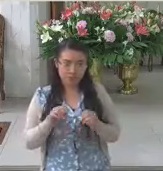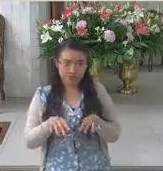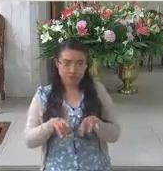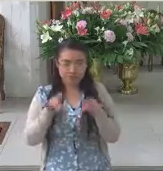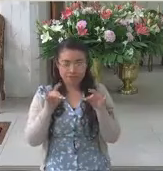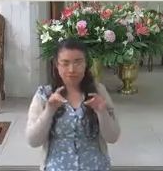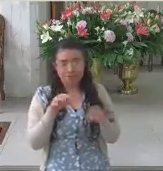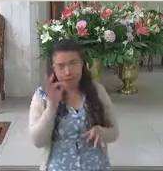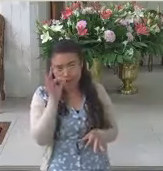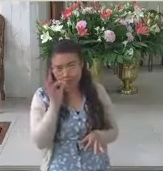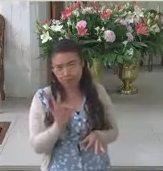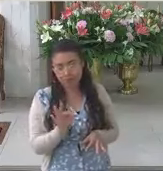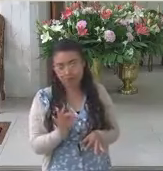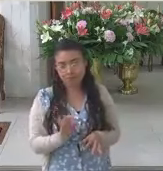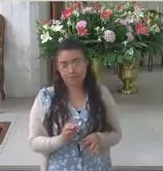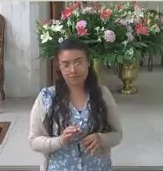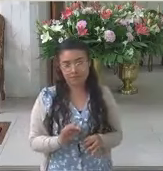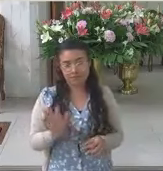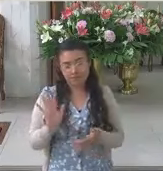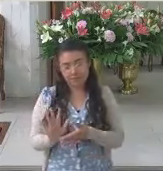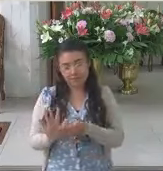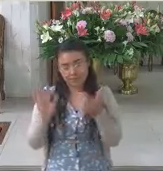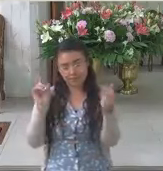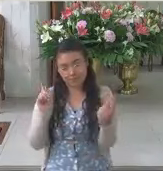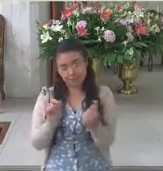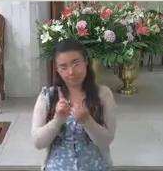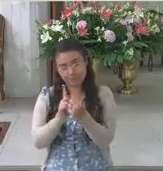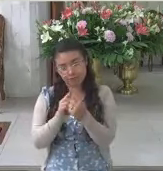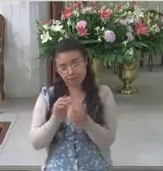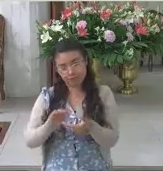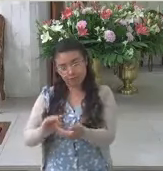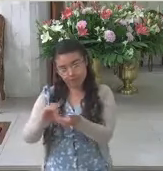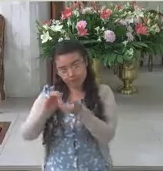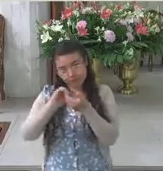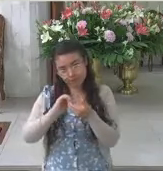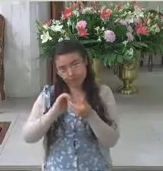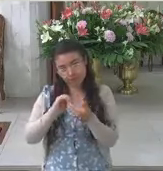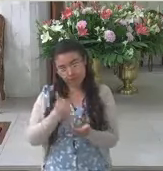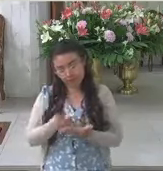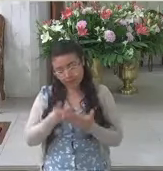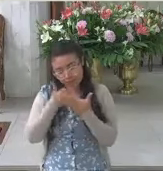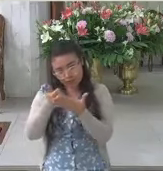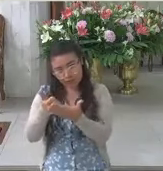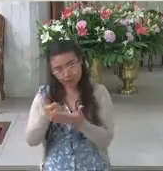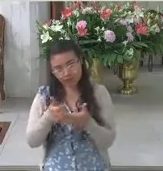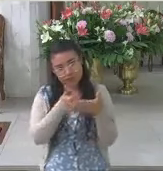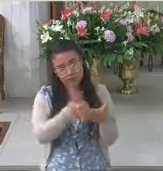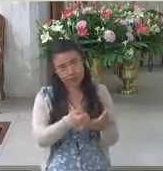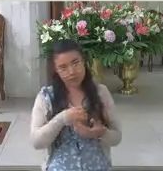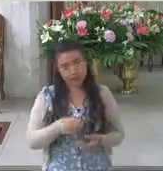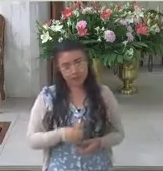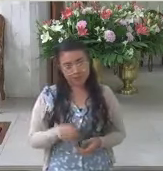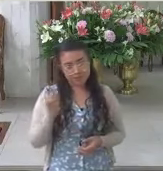adelante ciertamente hay un costo en la fe y ciertamente No todo es color de rosa en la vida cristiana amén